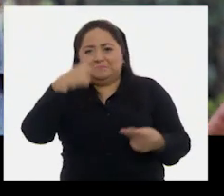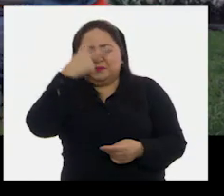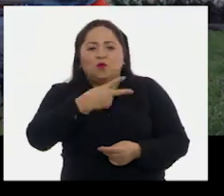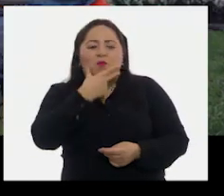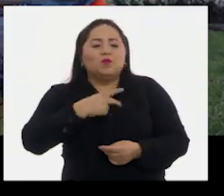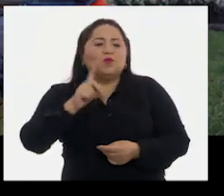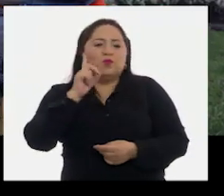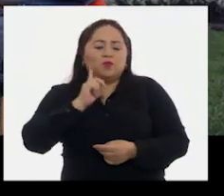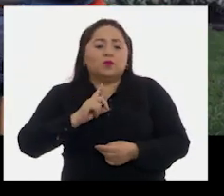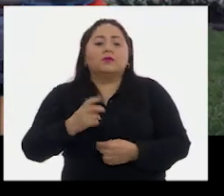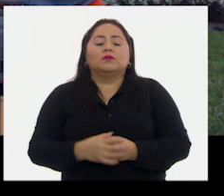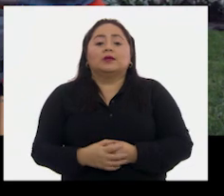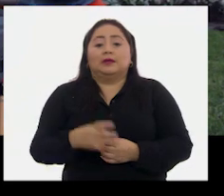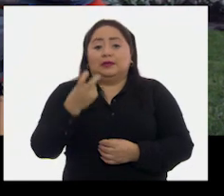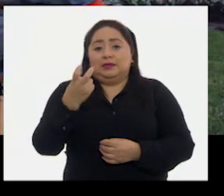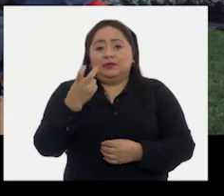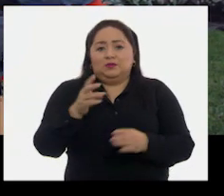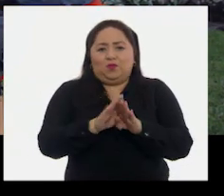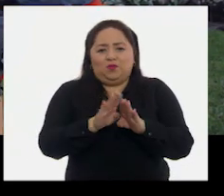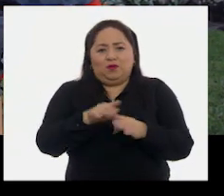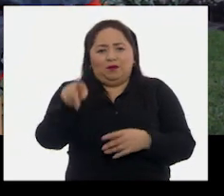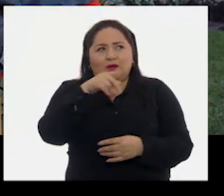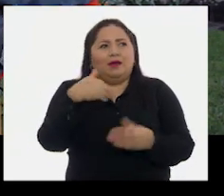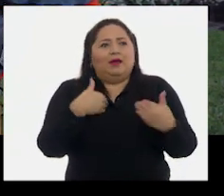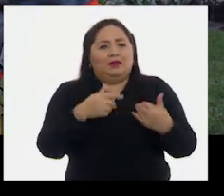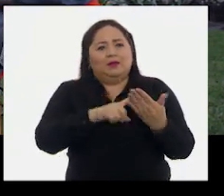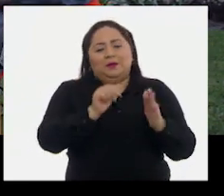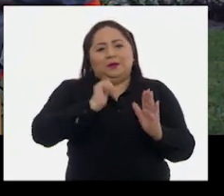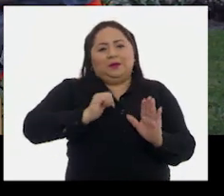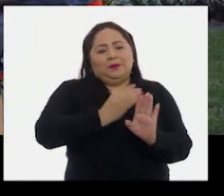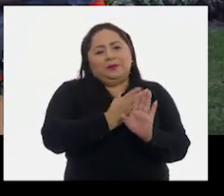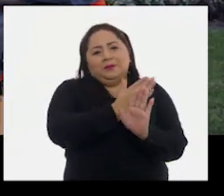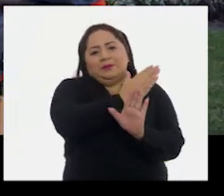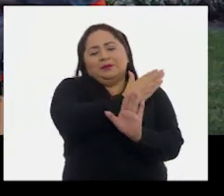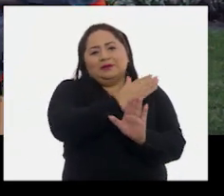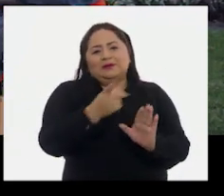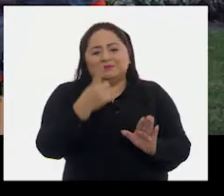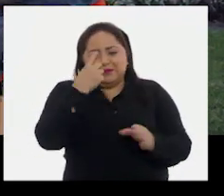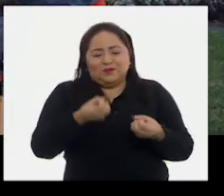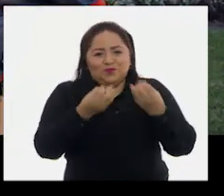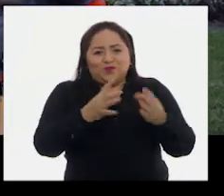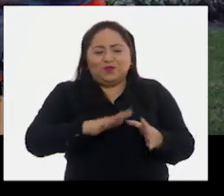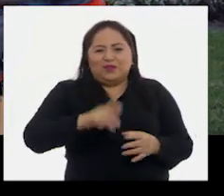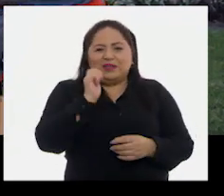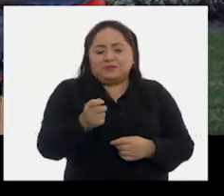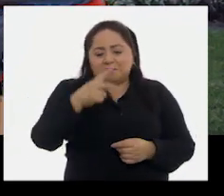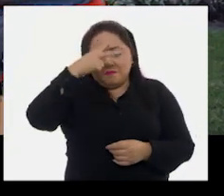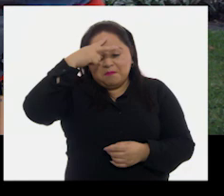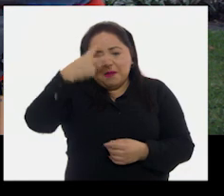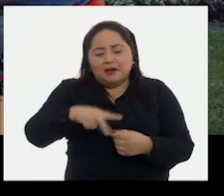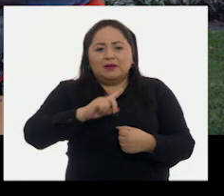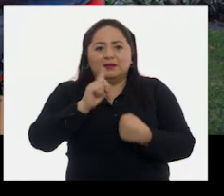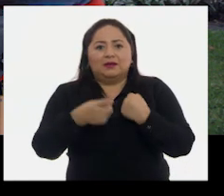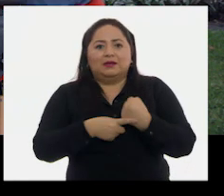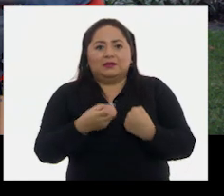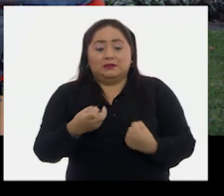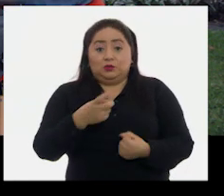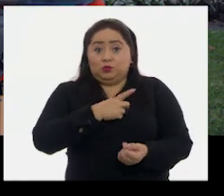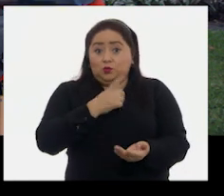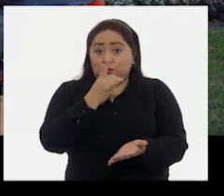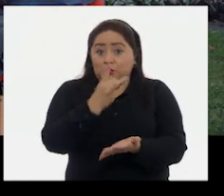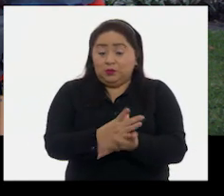mexicanos. Y va a haber como una especie de reflexión sobre qué es lo que es el mexicano, y esto no solamente en